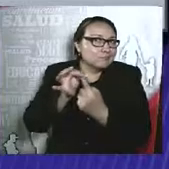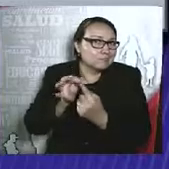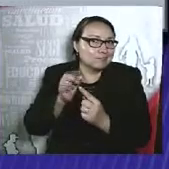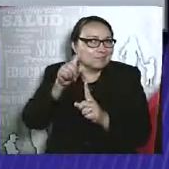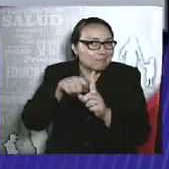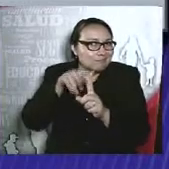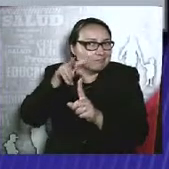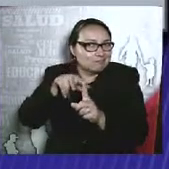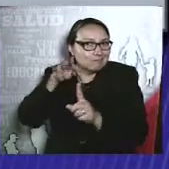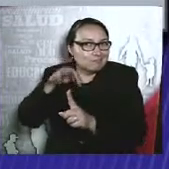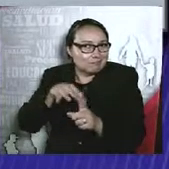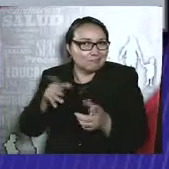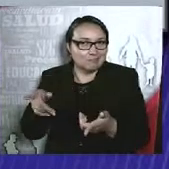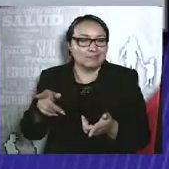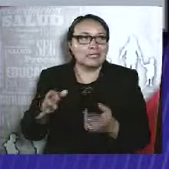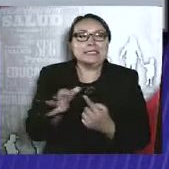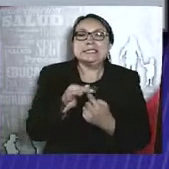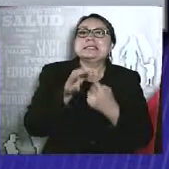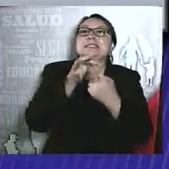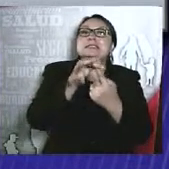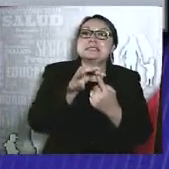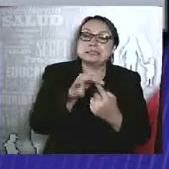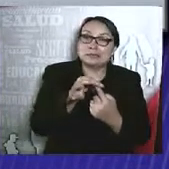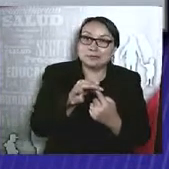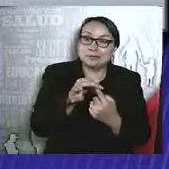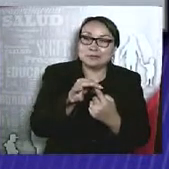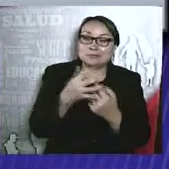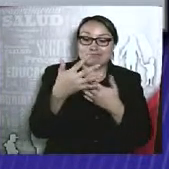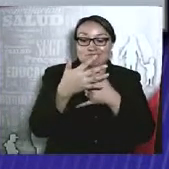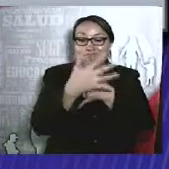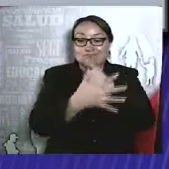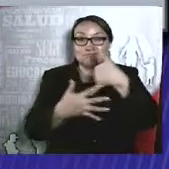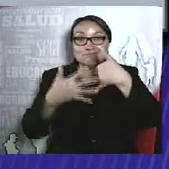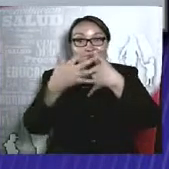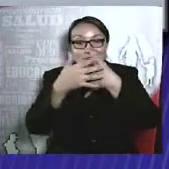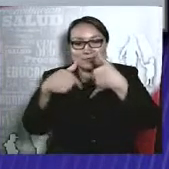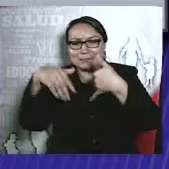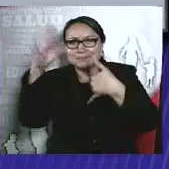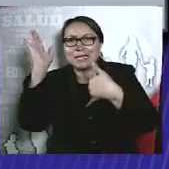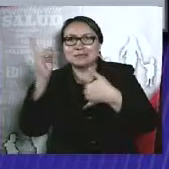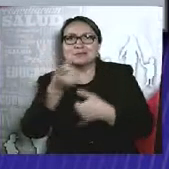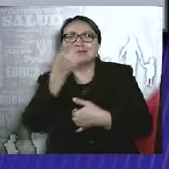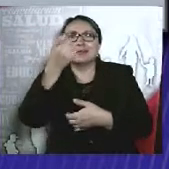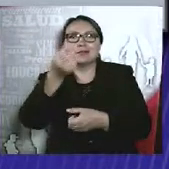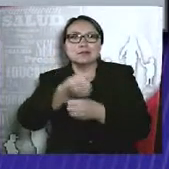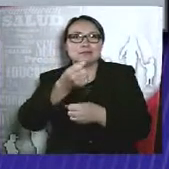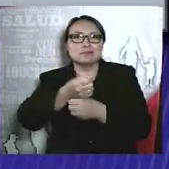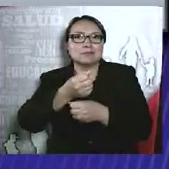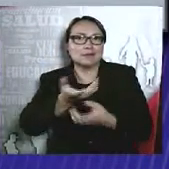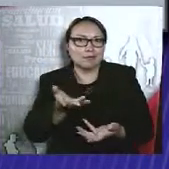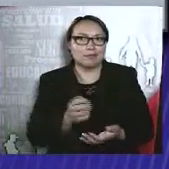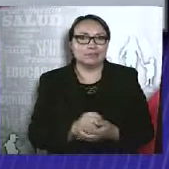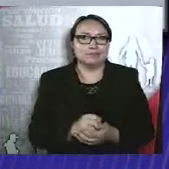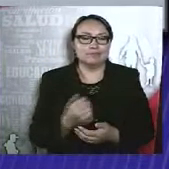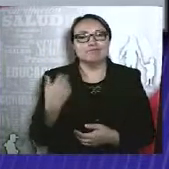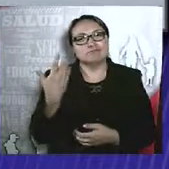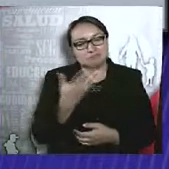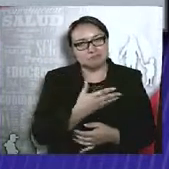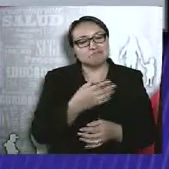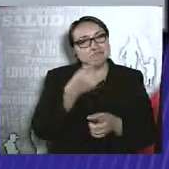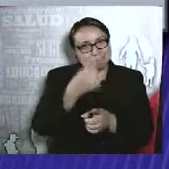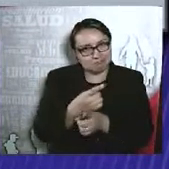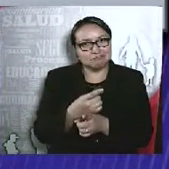algunos municipios del país donde el desempleo es mucho mayor. Creamos una situación y la consolidamos que